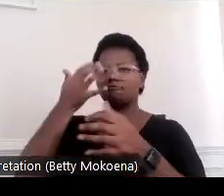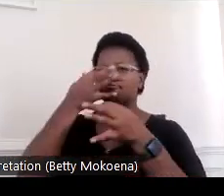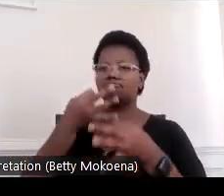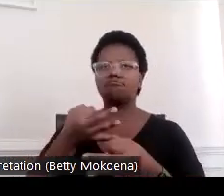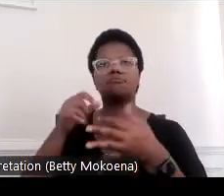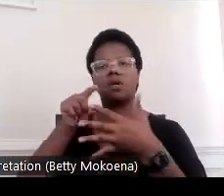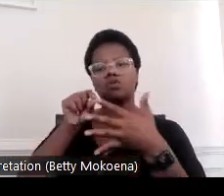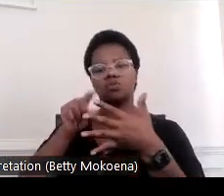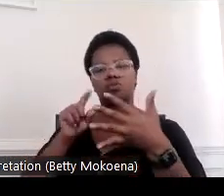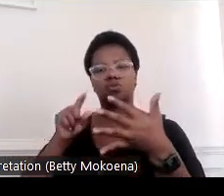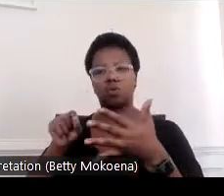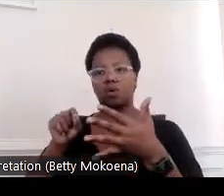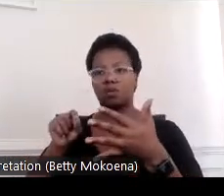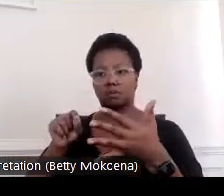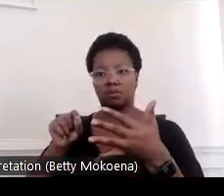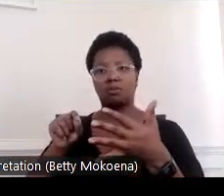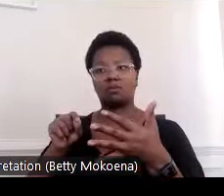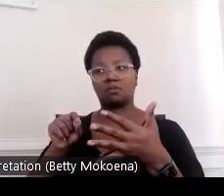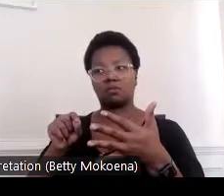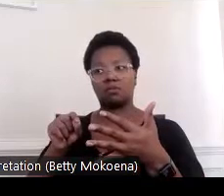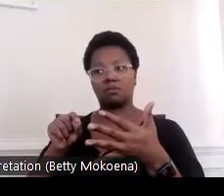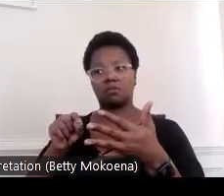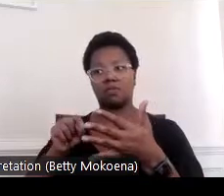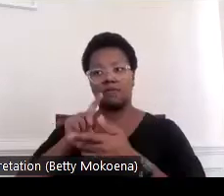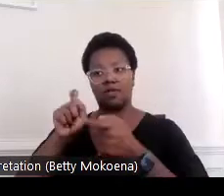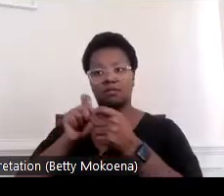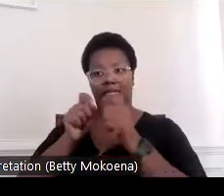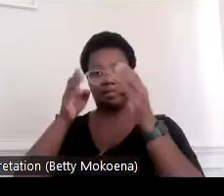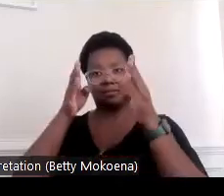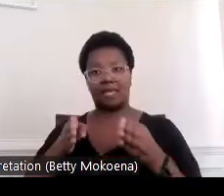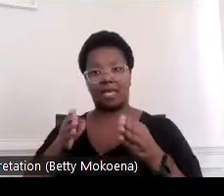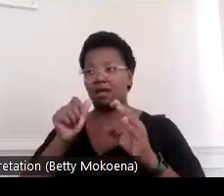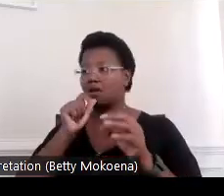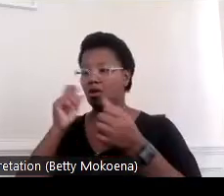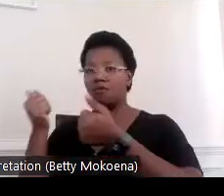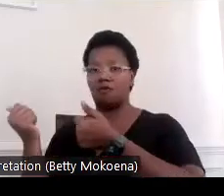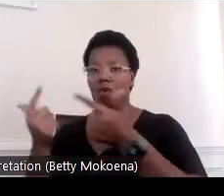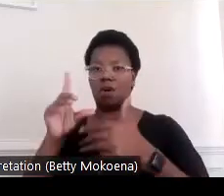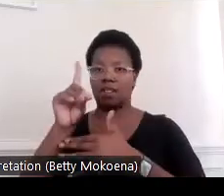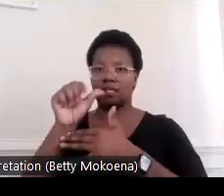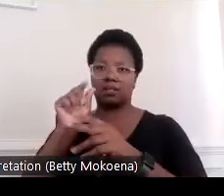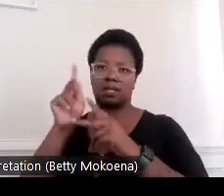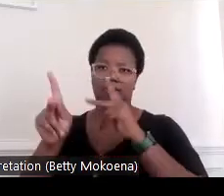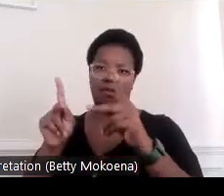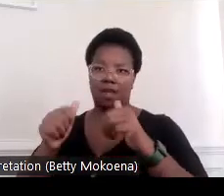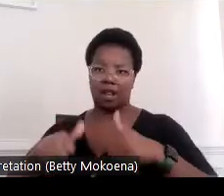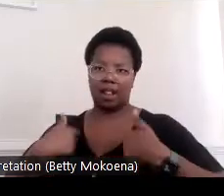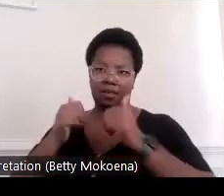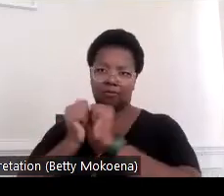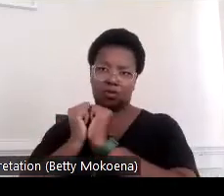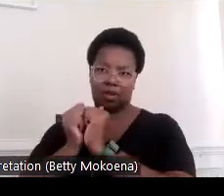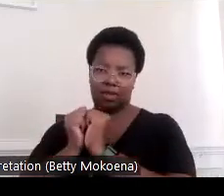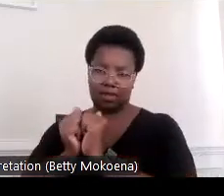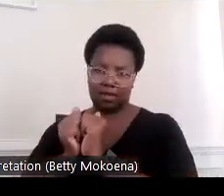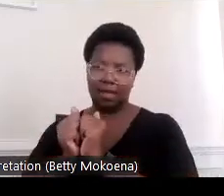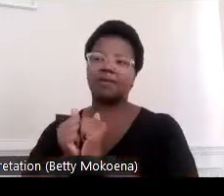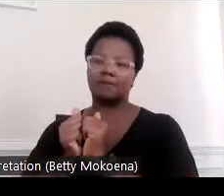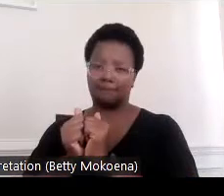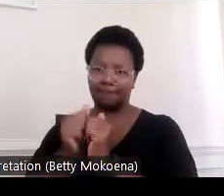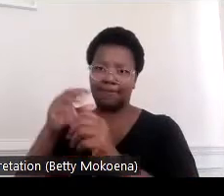la decisión informada para ese individuo No necesariamente para todos con discapacidades verdad